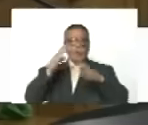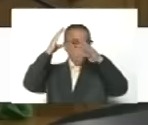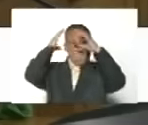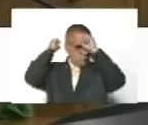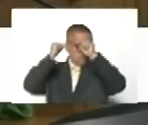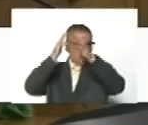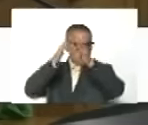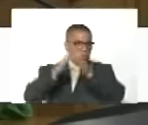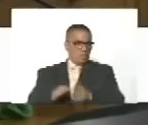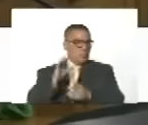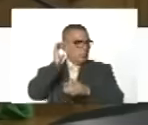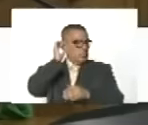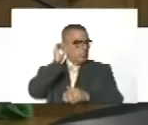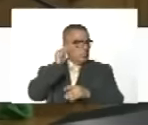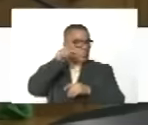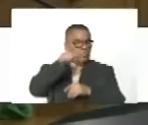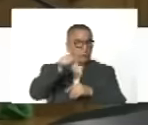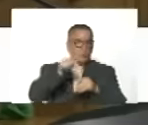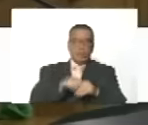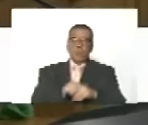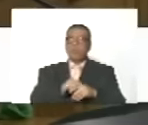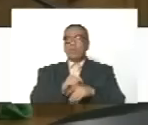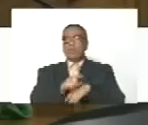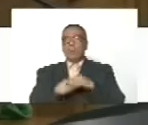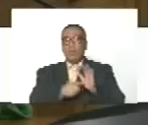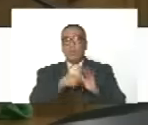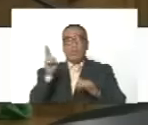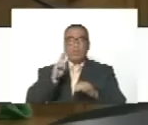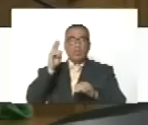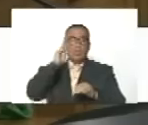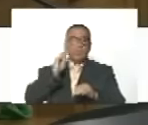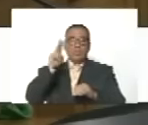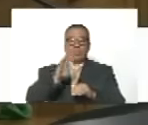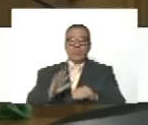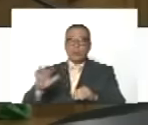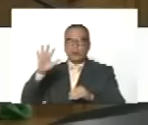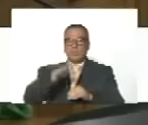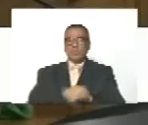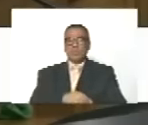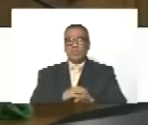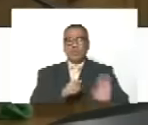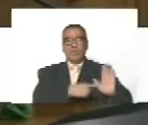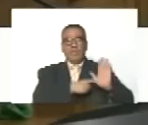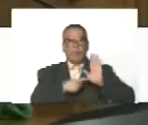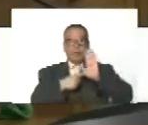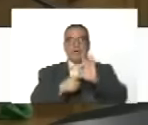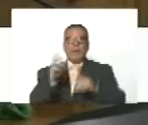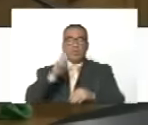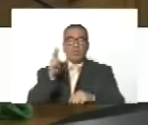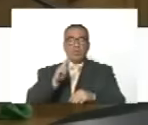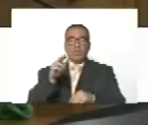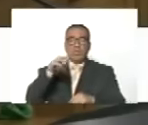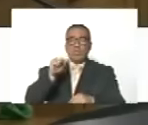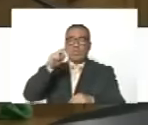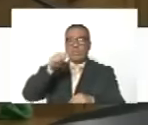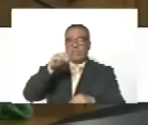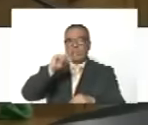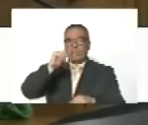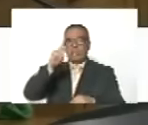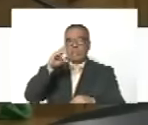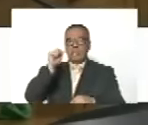embajadora extraordinaria y plenipotenciaria de la República Bolivariana de Venezuela ante la República de